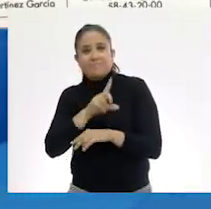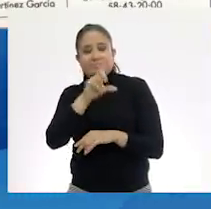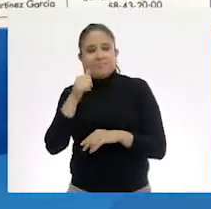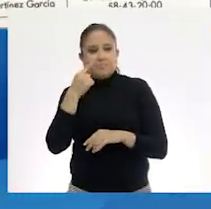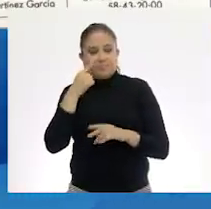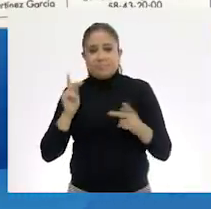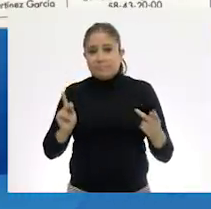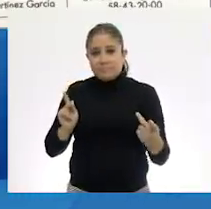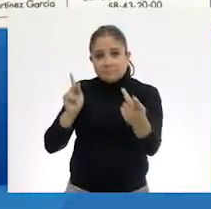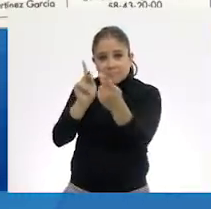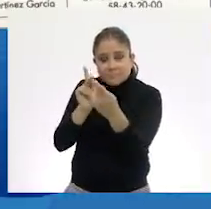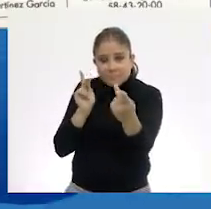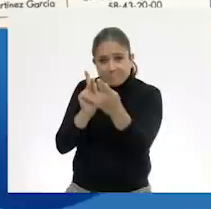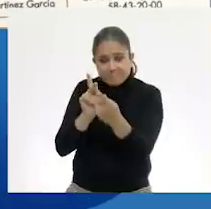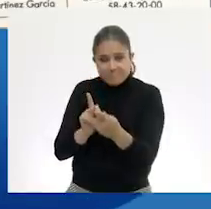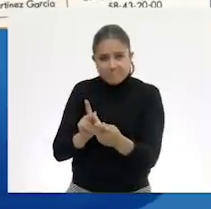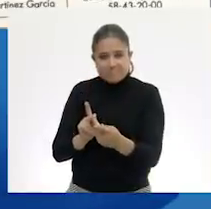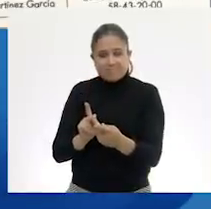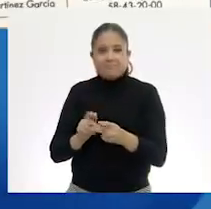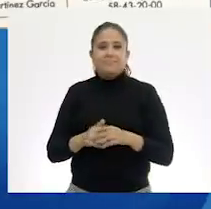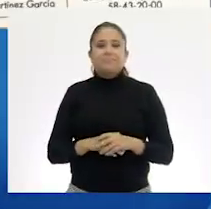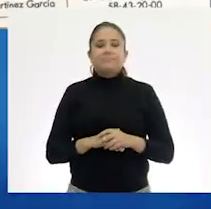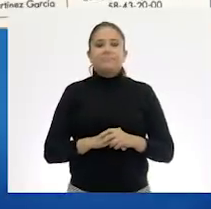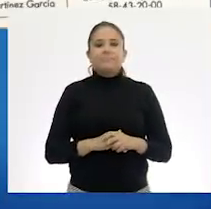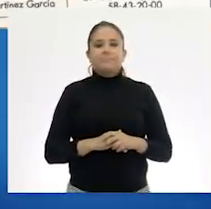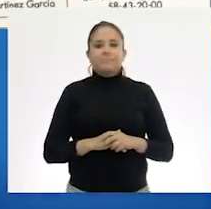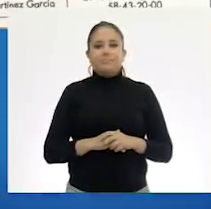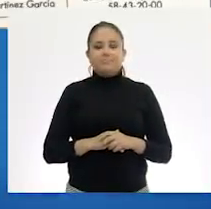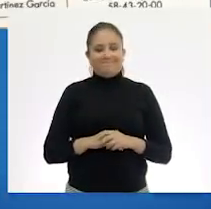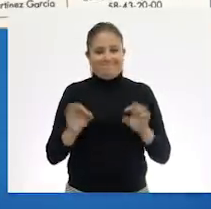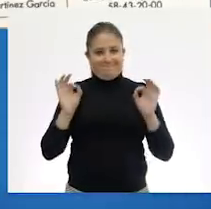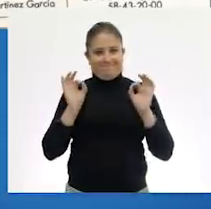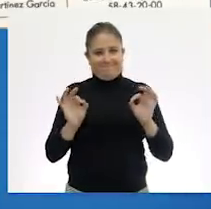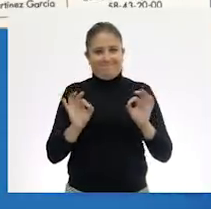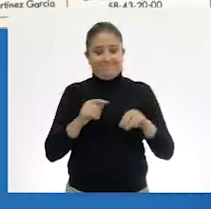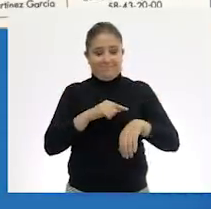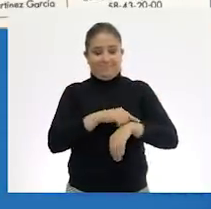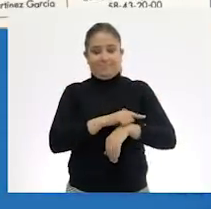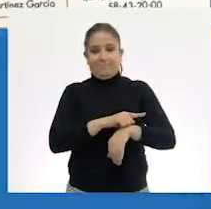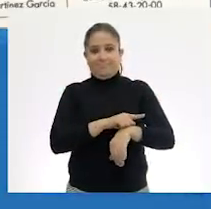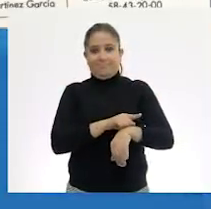comprobar nuestras respuestas con las de ustedes. Perfecto. Corre el tiempo.